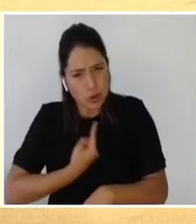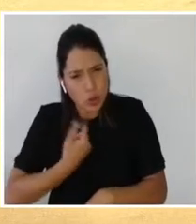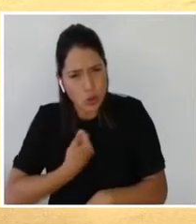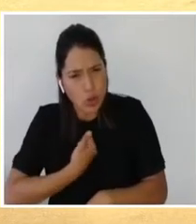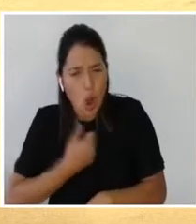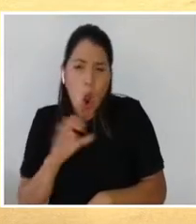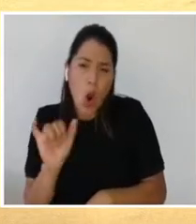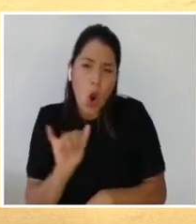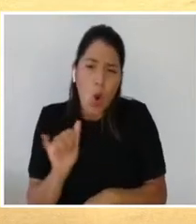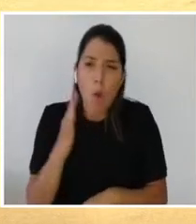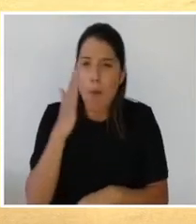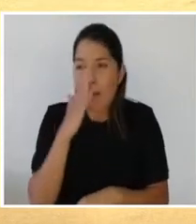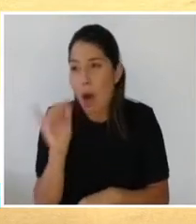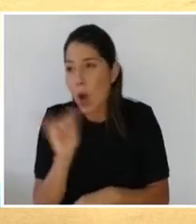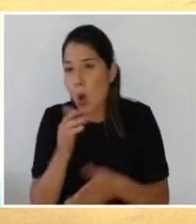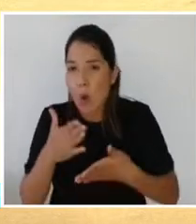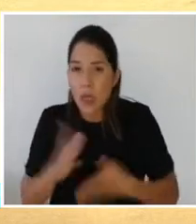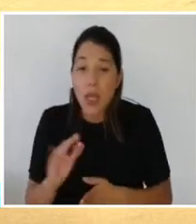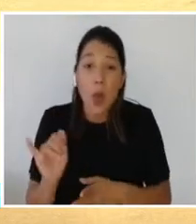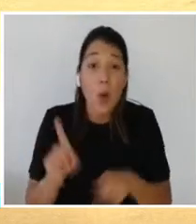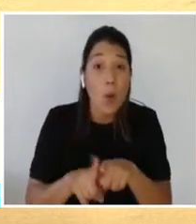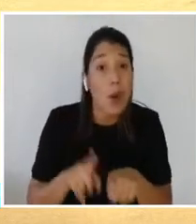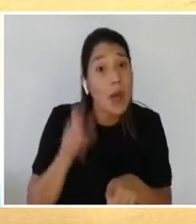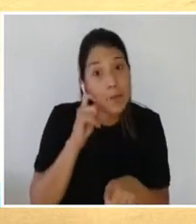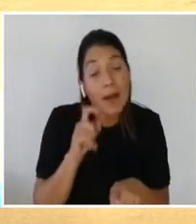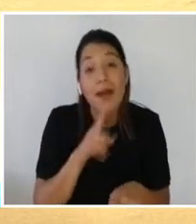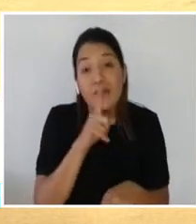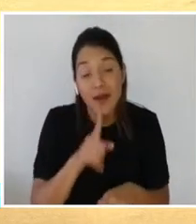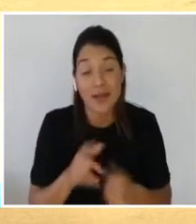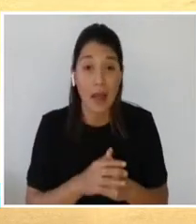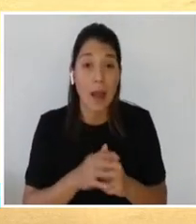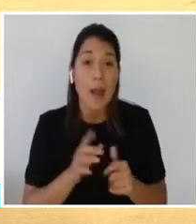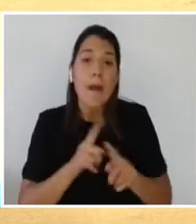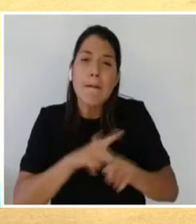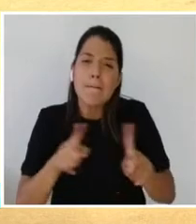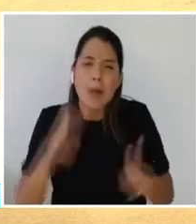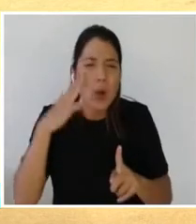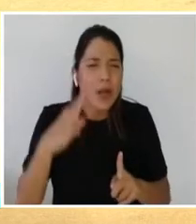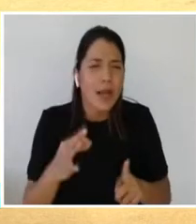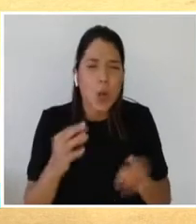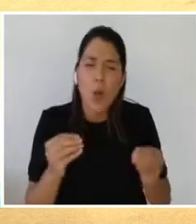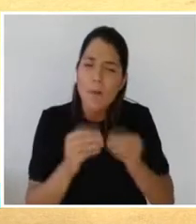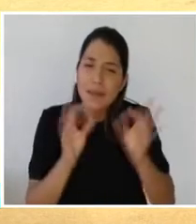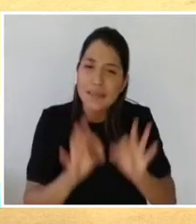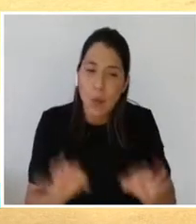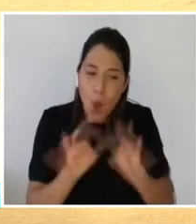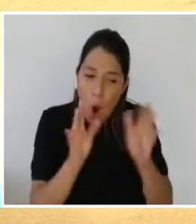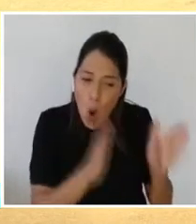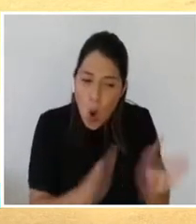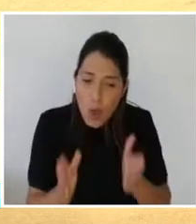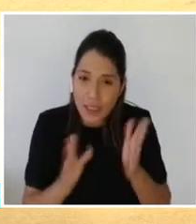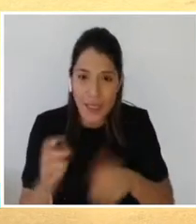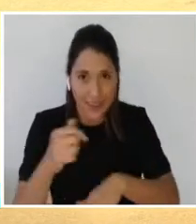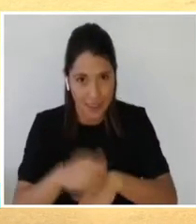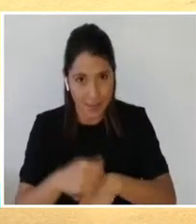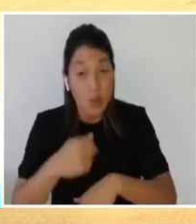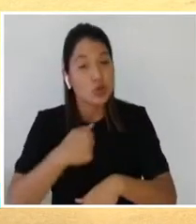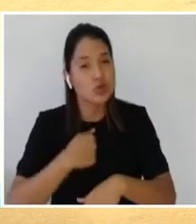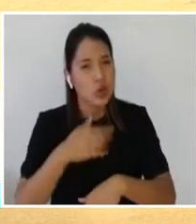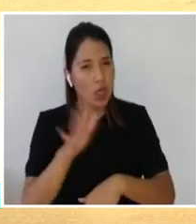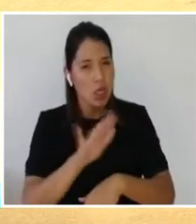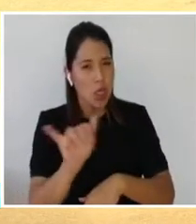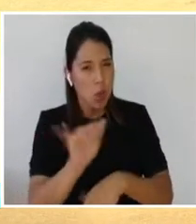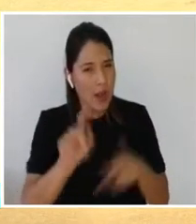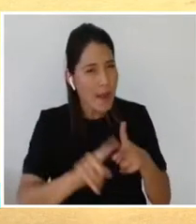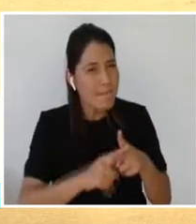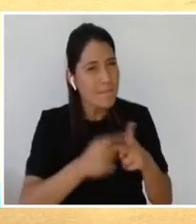como hija, como hermana, ¿verdad? Todo eso. Pero yo creo que la clave está en la organización. Mis días también comienzan como a las 5 y 15, van comenzando los míos,